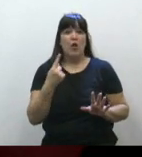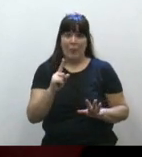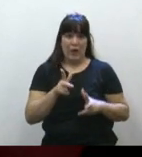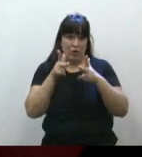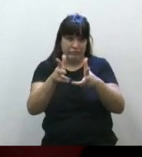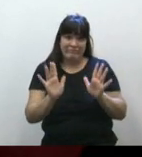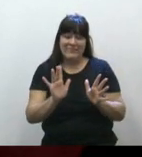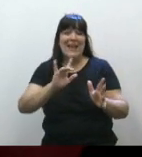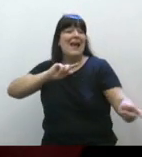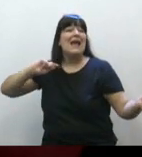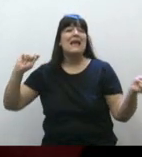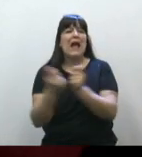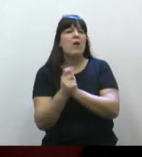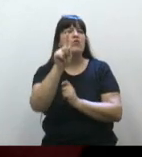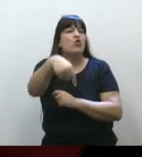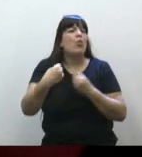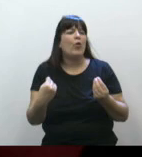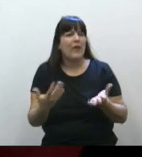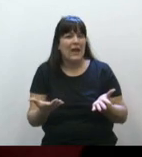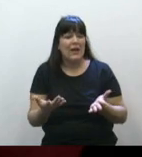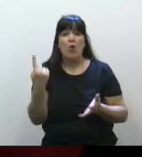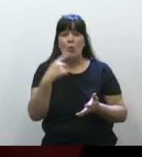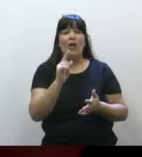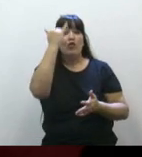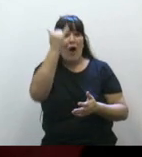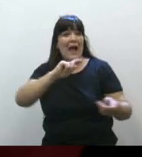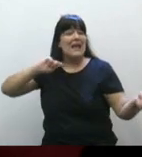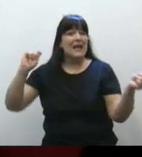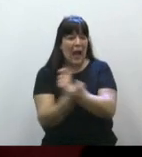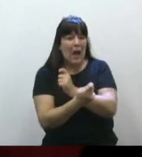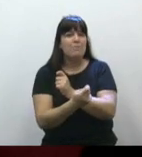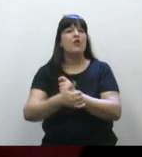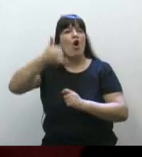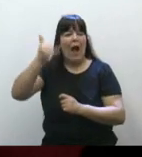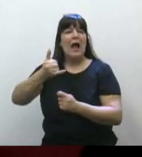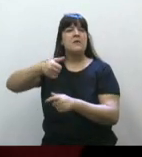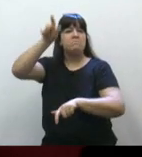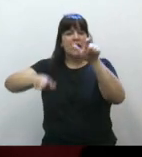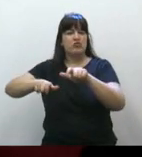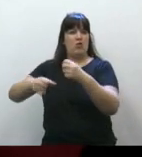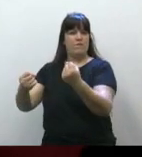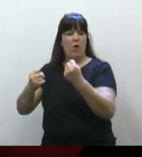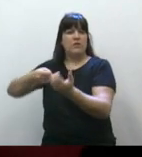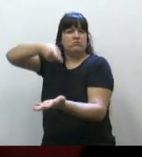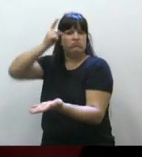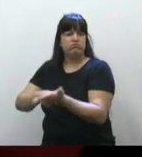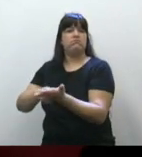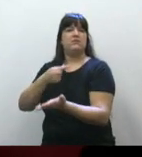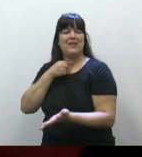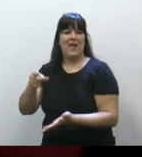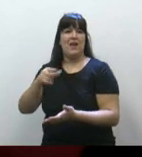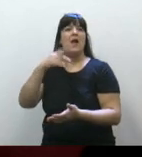cambios cuando se producen es porque hay un fuerte decisionismo y porque